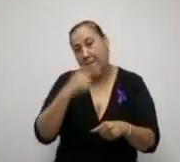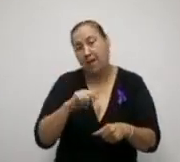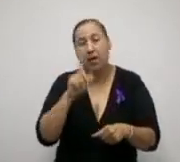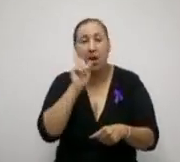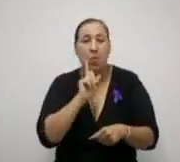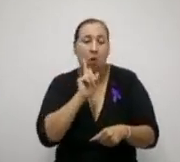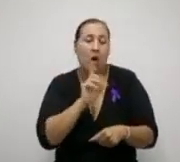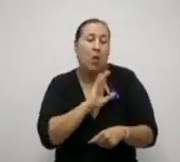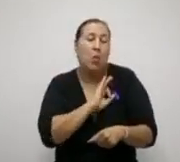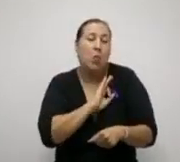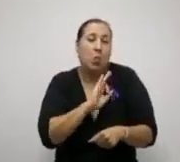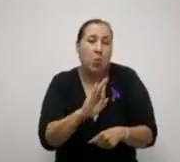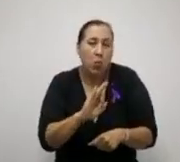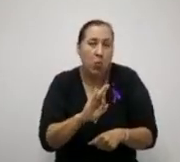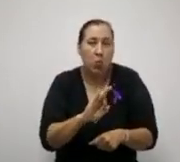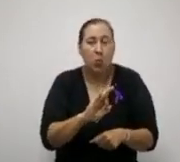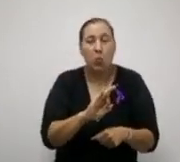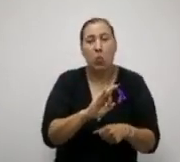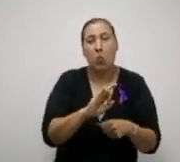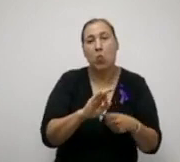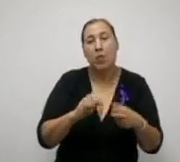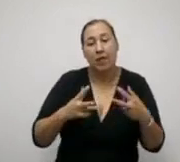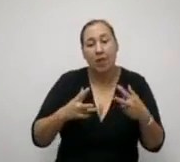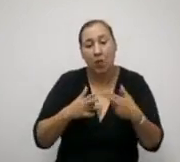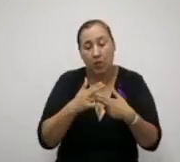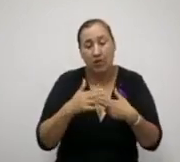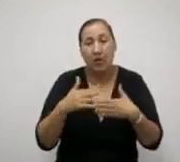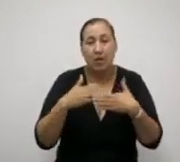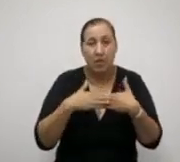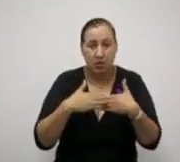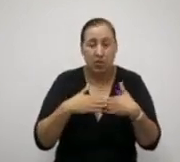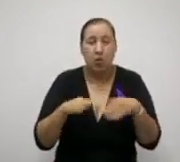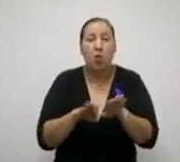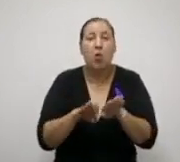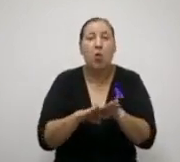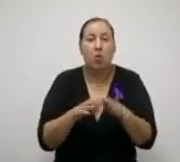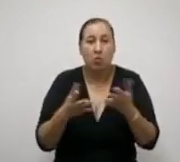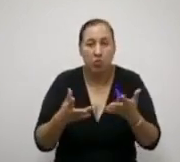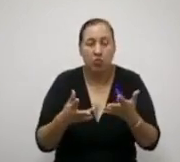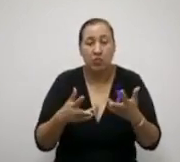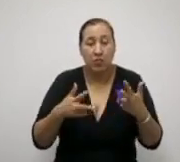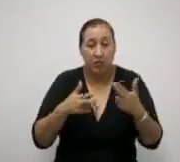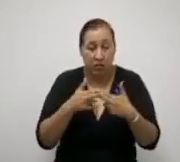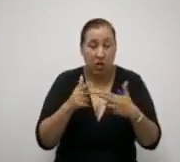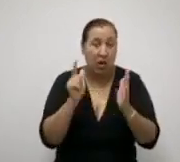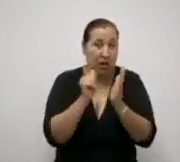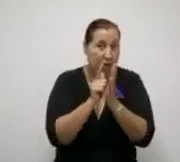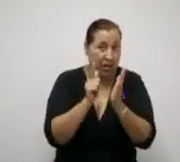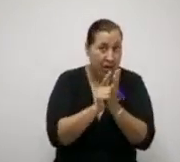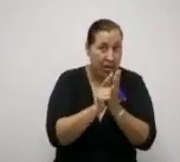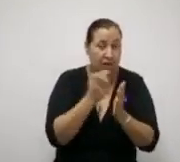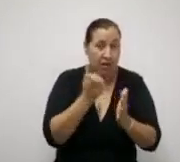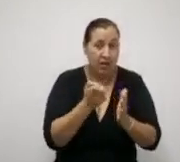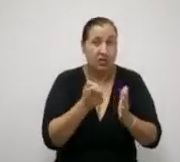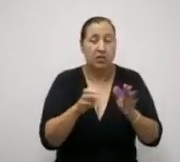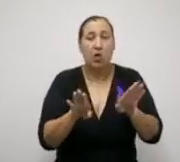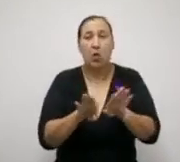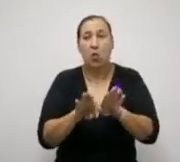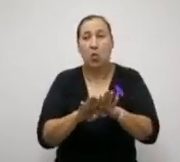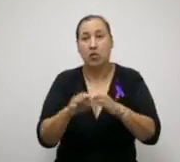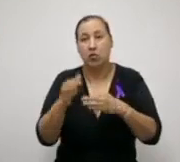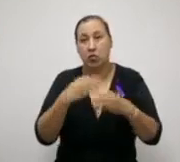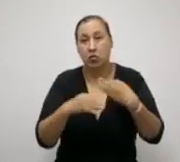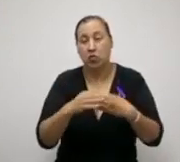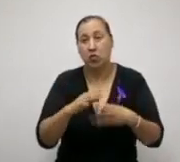Nación. Quiero abordar de manera precisa cómo se define esta práctica, pues la interrupción legal del embarazo es aquella interrupción que se realiza